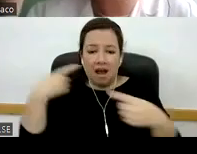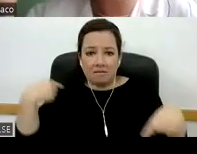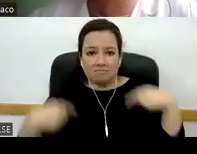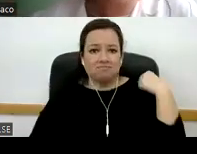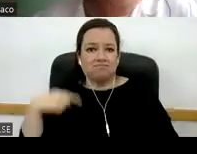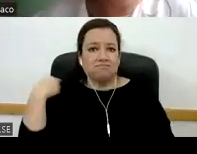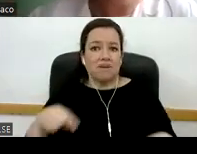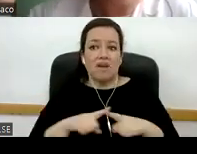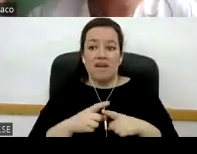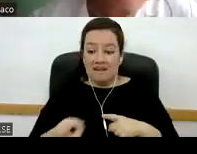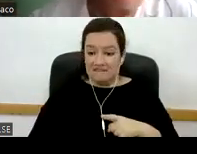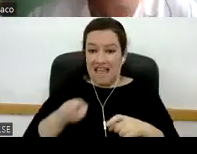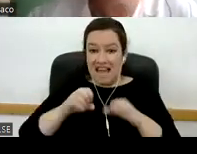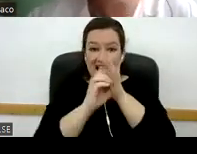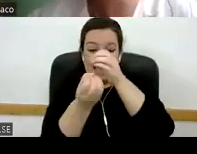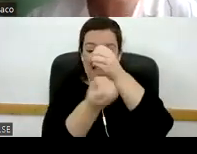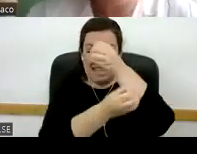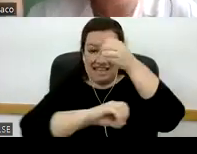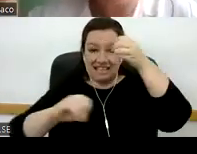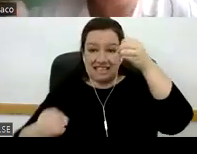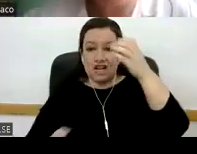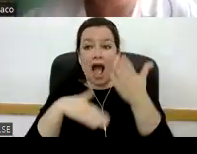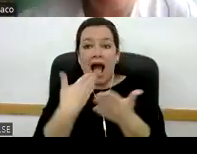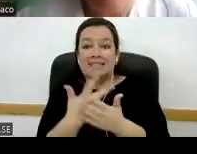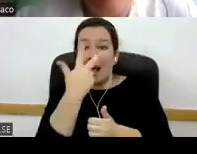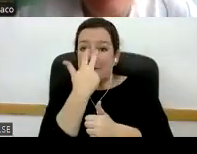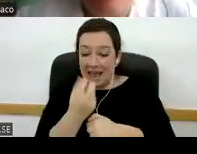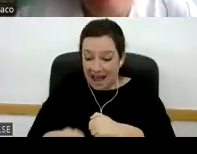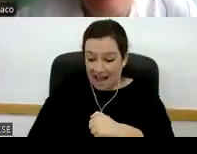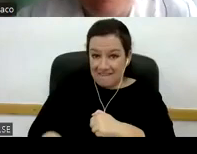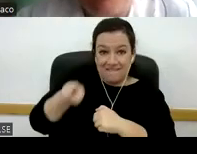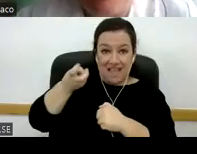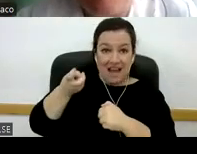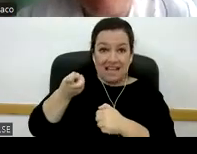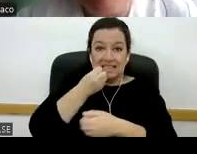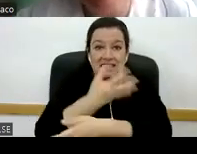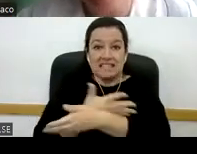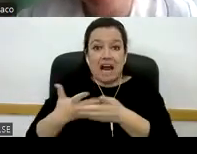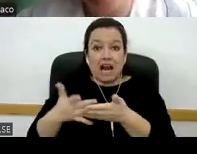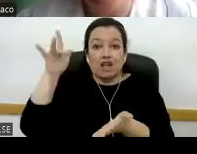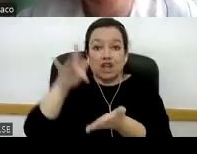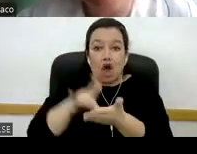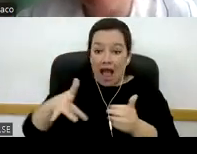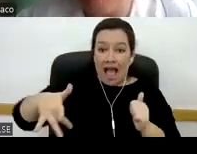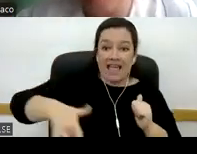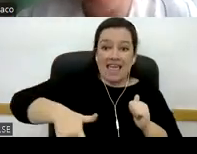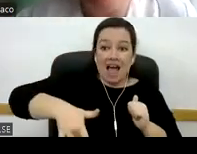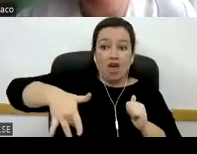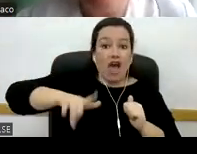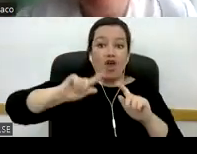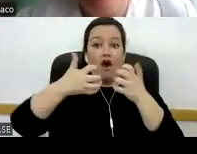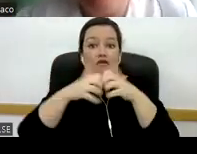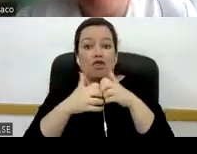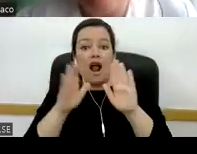de traer desde el intestino y desde las piernas y que ha de venir que ha de pasar a través del hígado. Si el hígado no funciona correctamente,